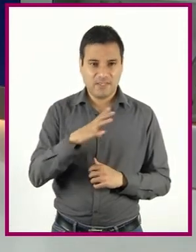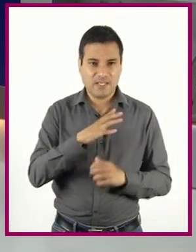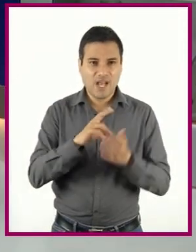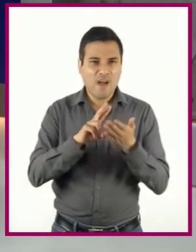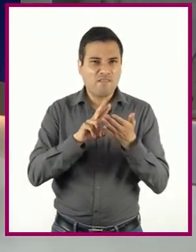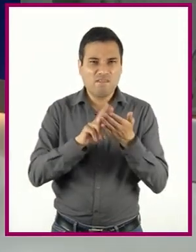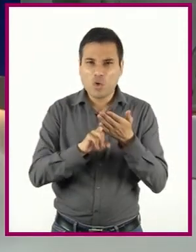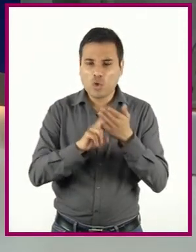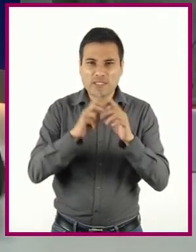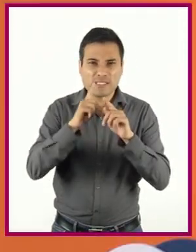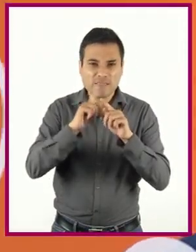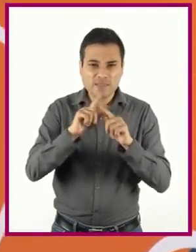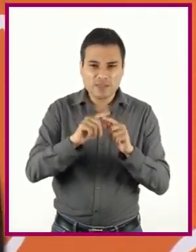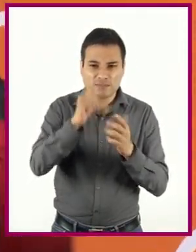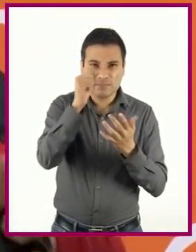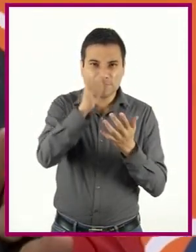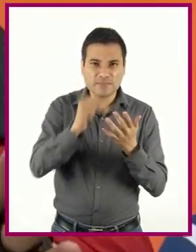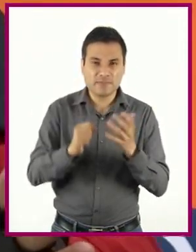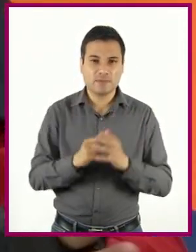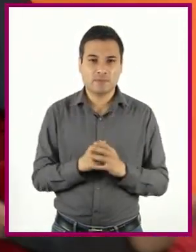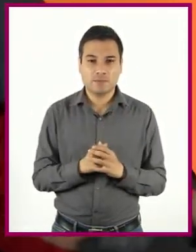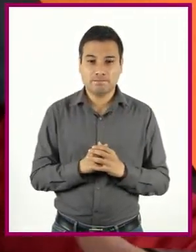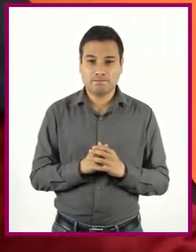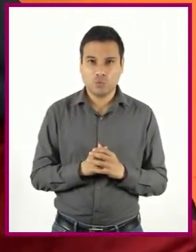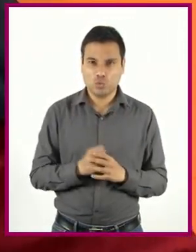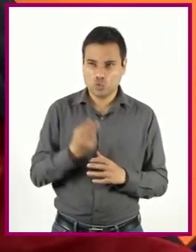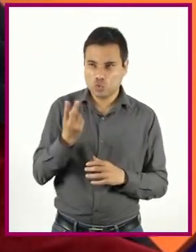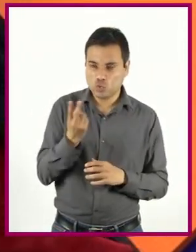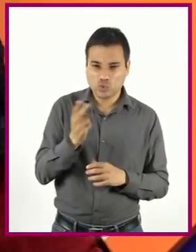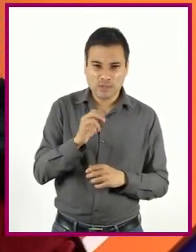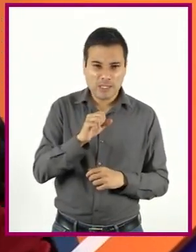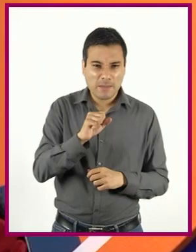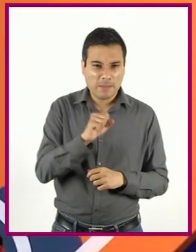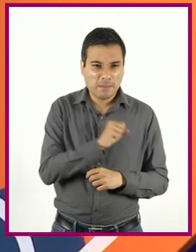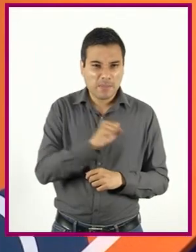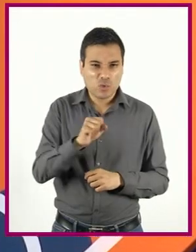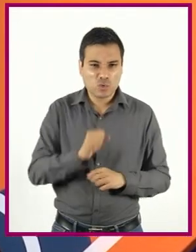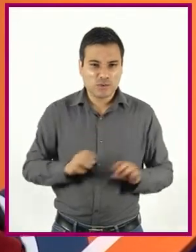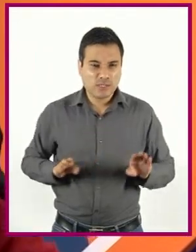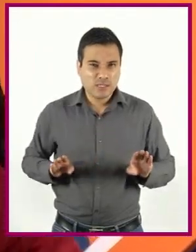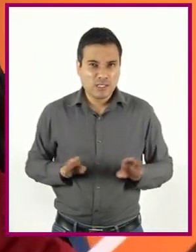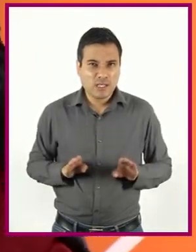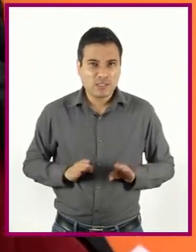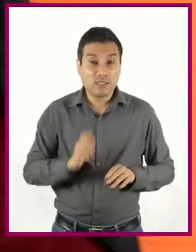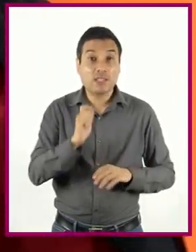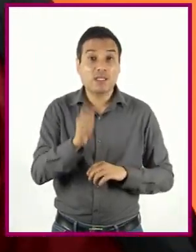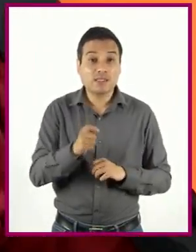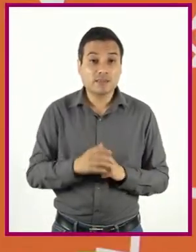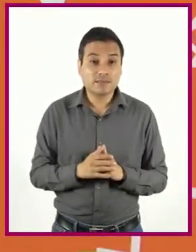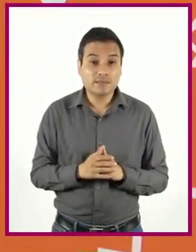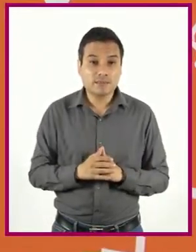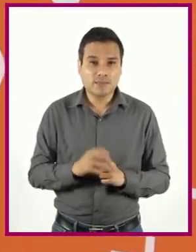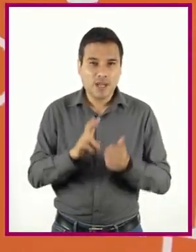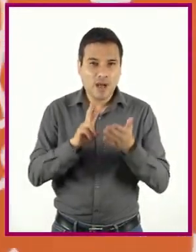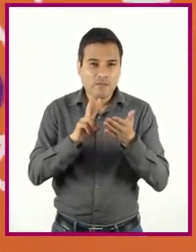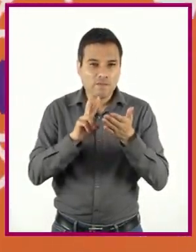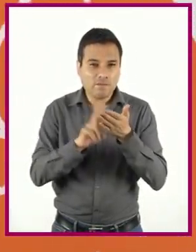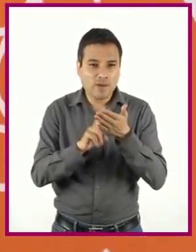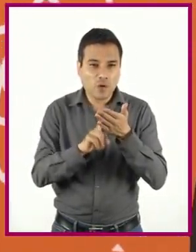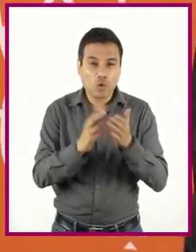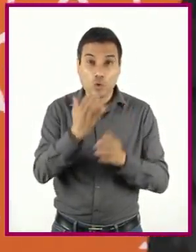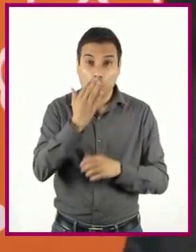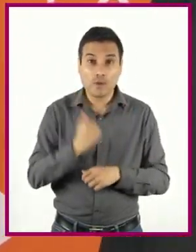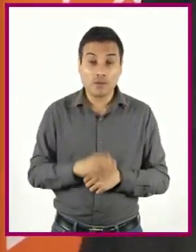¡Grande! Pero los villanos. Los villanos nos caracterizamos por no tener valor. Y aunque sé que no está bien,